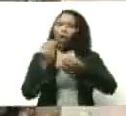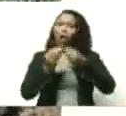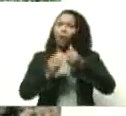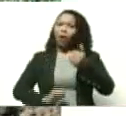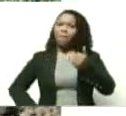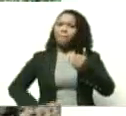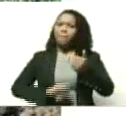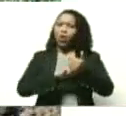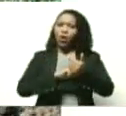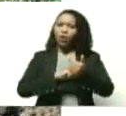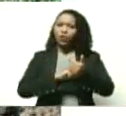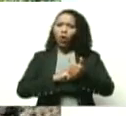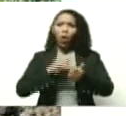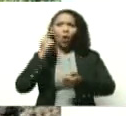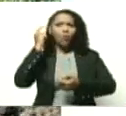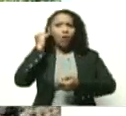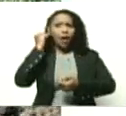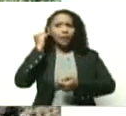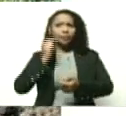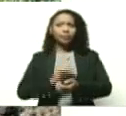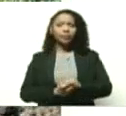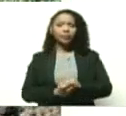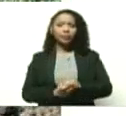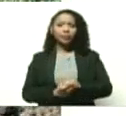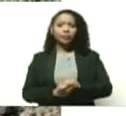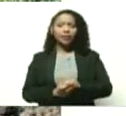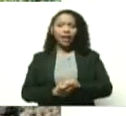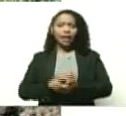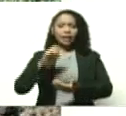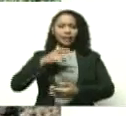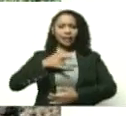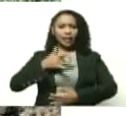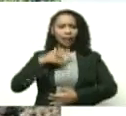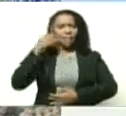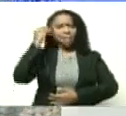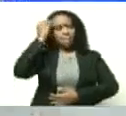favorecer lo femenino en el sentipensar, en la